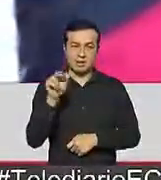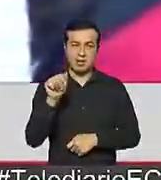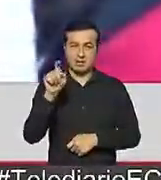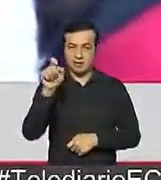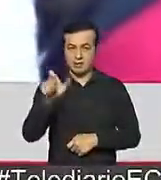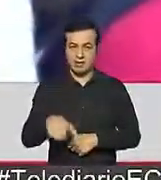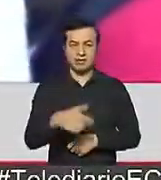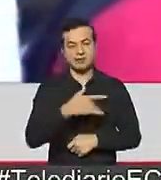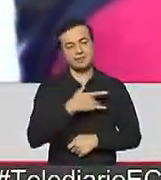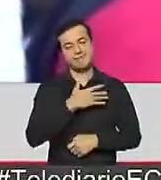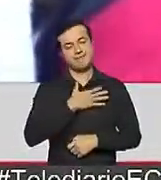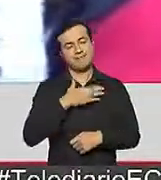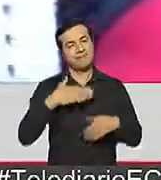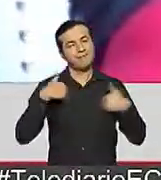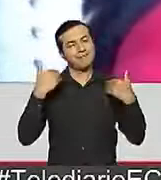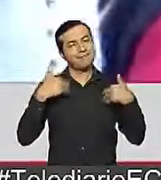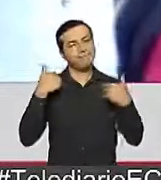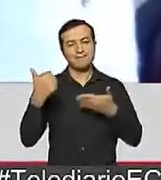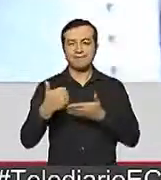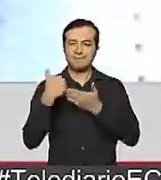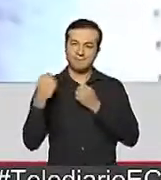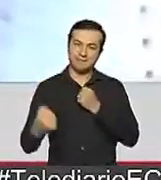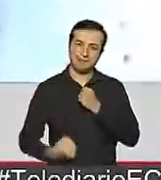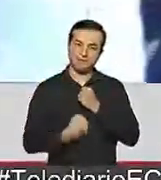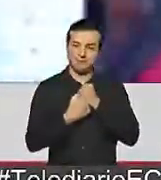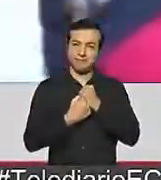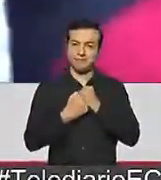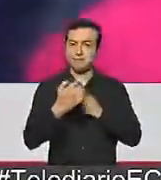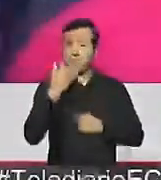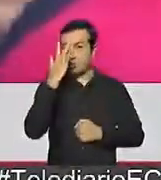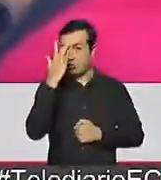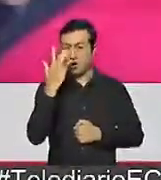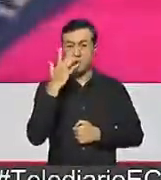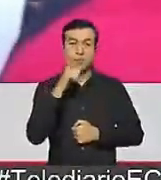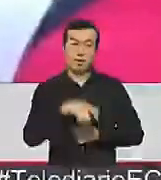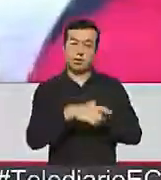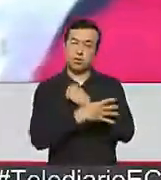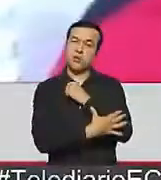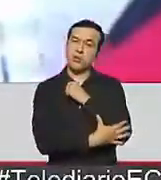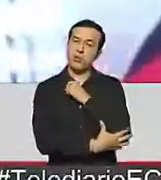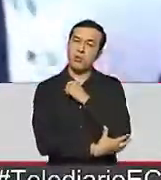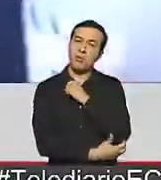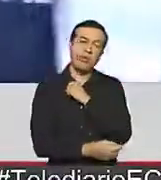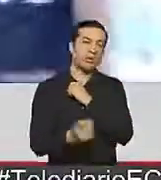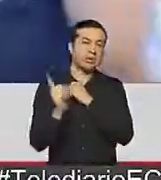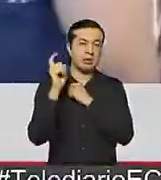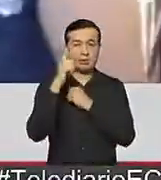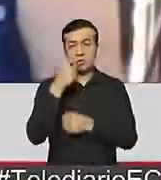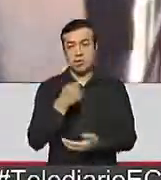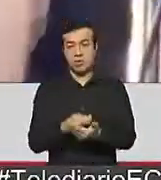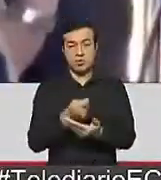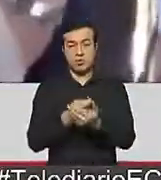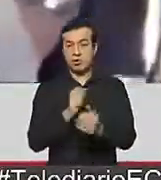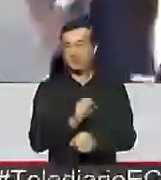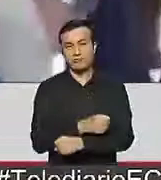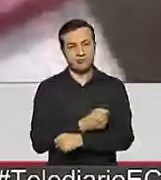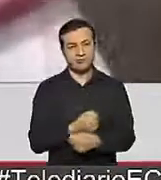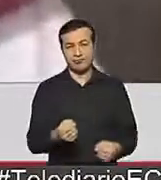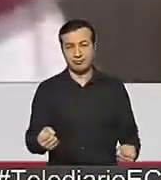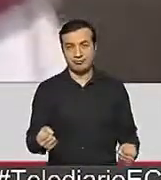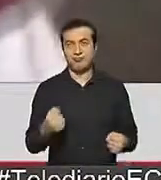beneficiados, dijo sentirse contento por la ayuda entregada, ya que es de escasos recursos y se le dificulta cubrir estos